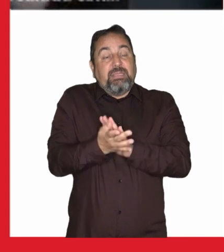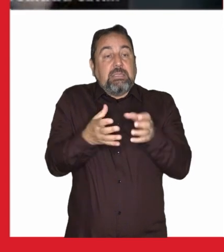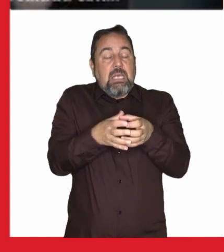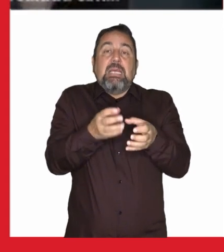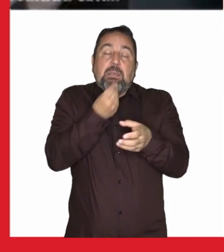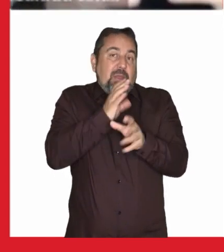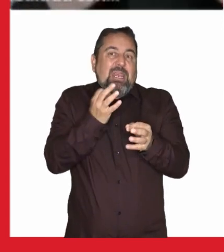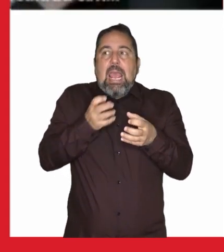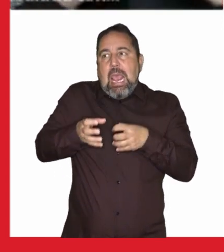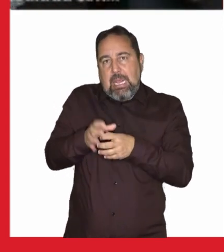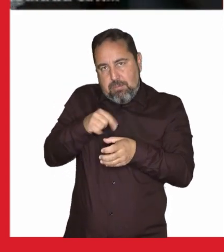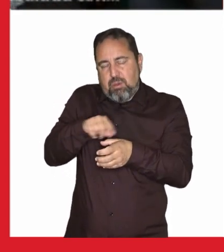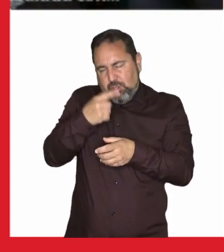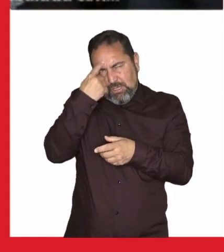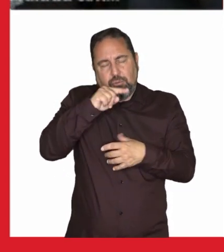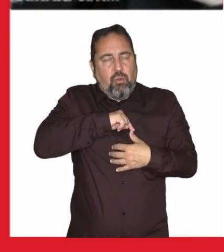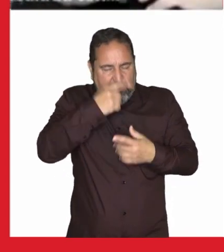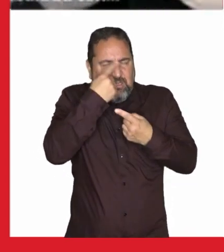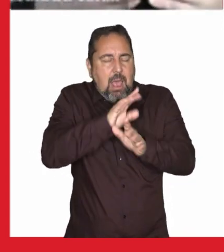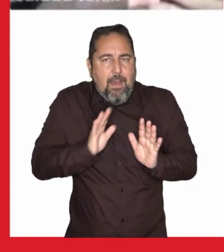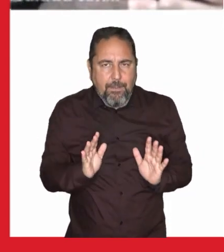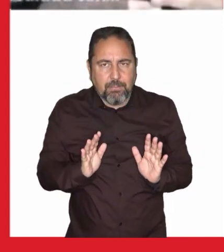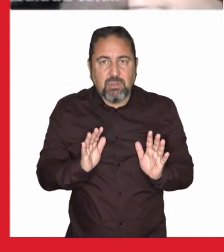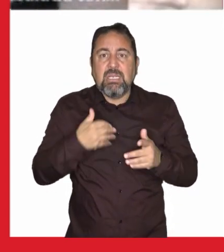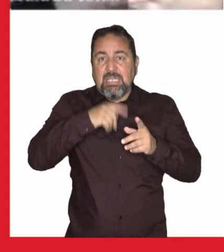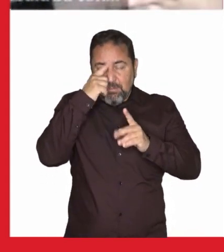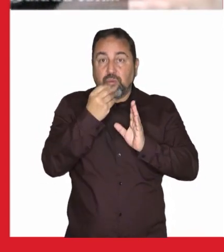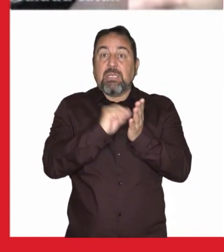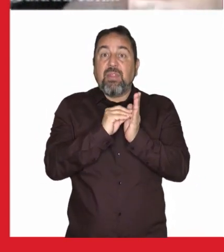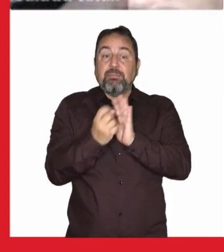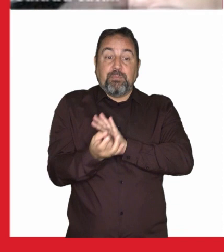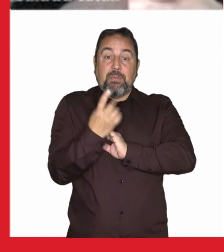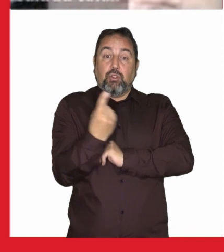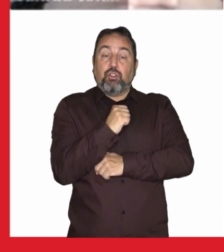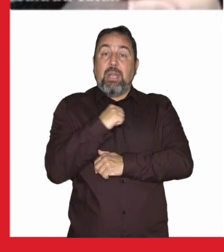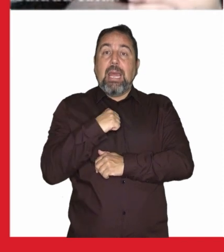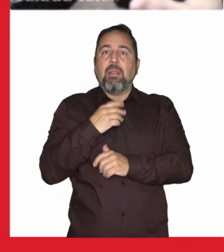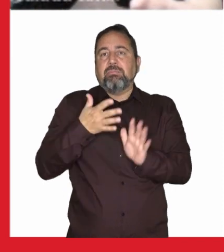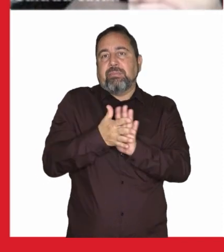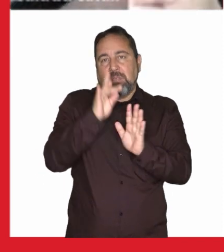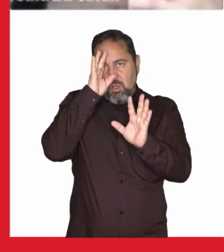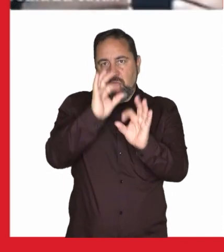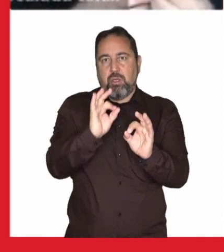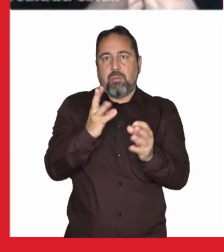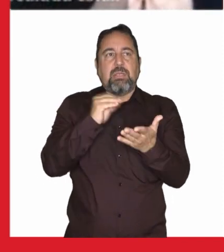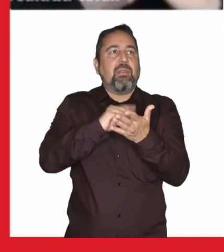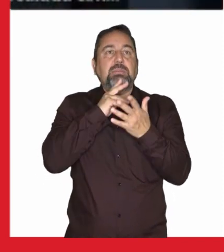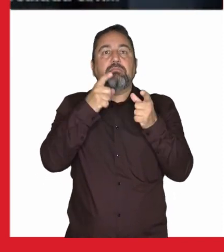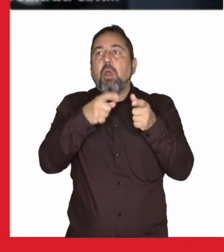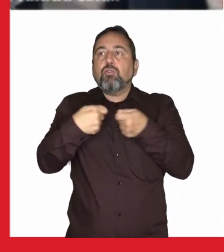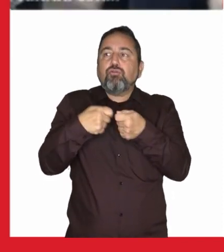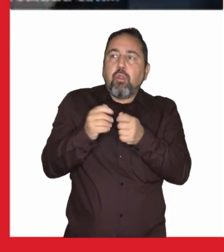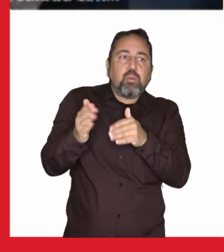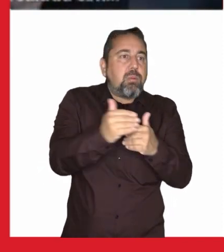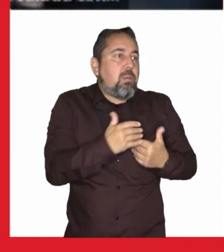manejan mejor que en equipos. Esto es obvio y somos conscientes y sabemos que hay veces que el emprendimiento solitario tiene sentido. O a veces la persona no